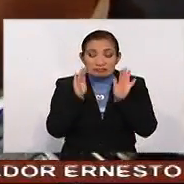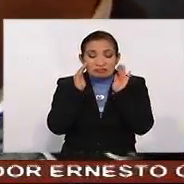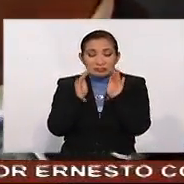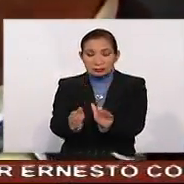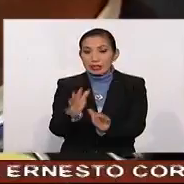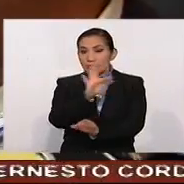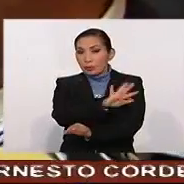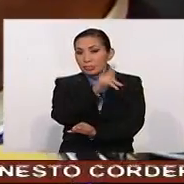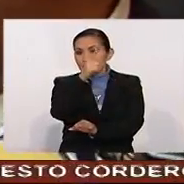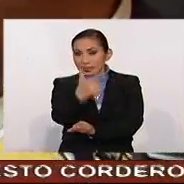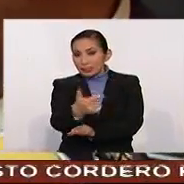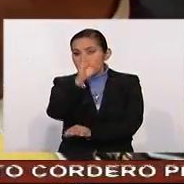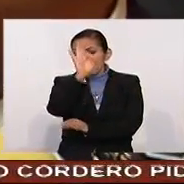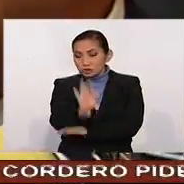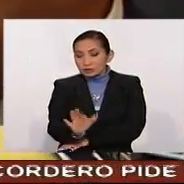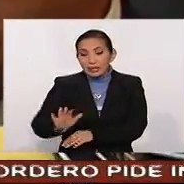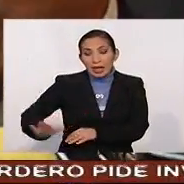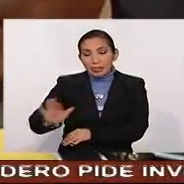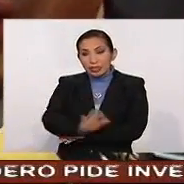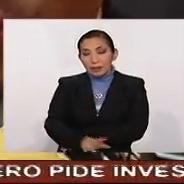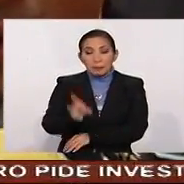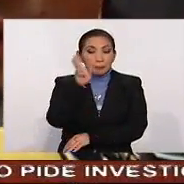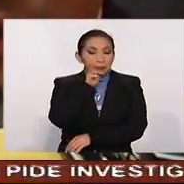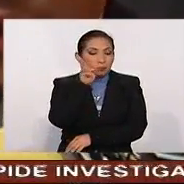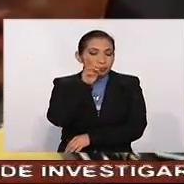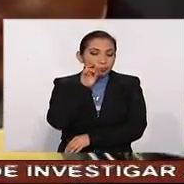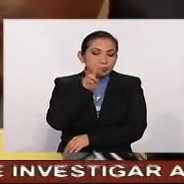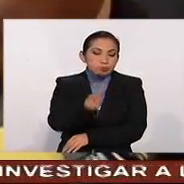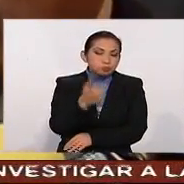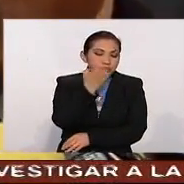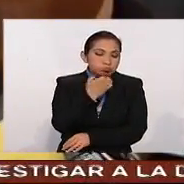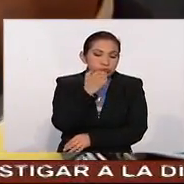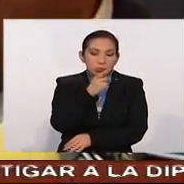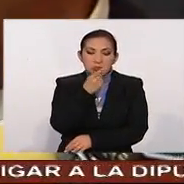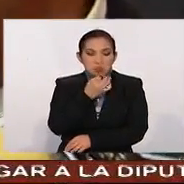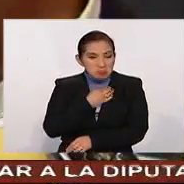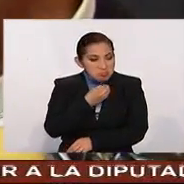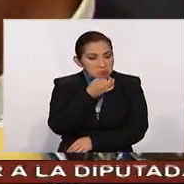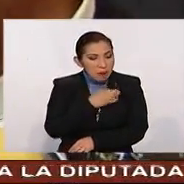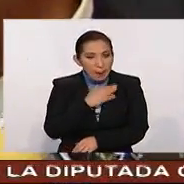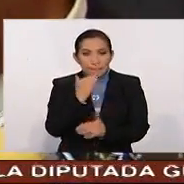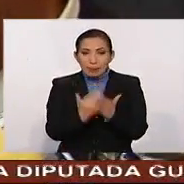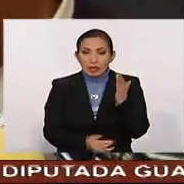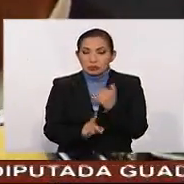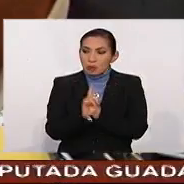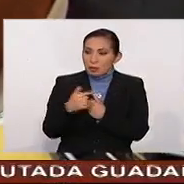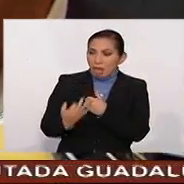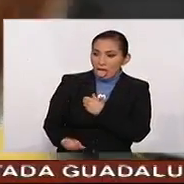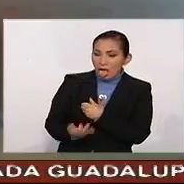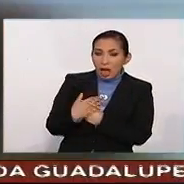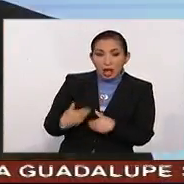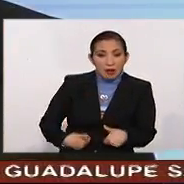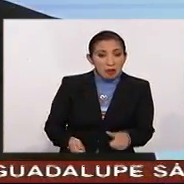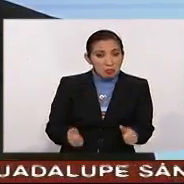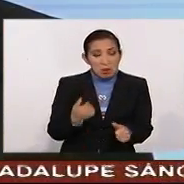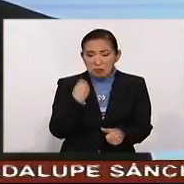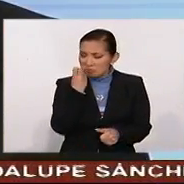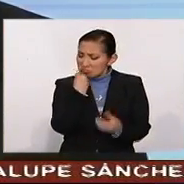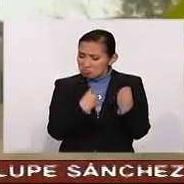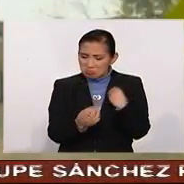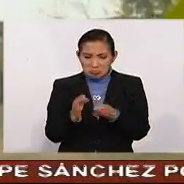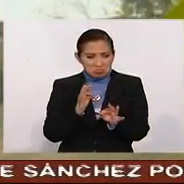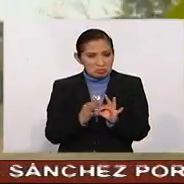el 57% de la muestra evaluada reportó tener menos inseguridad alimentaria. José Antonio